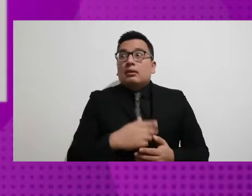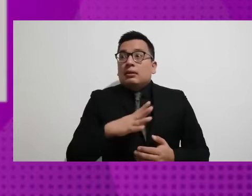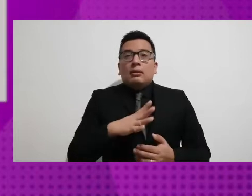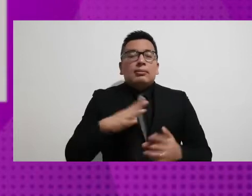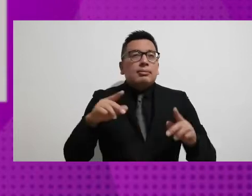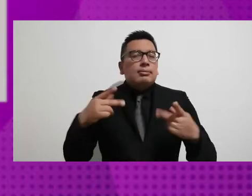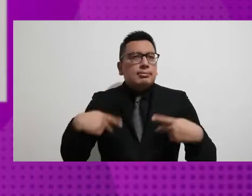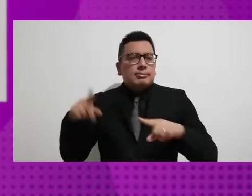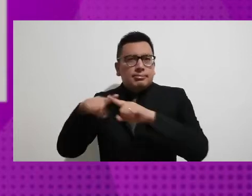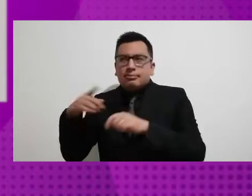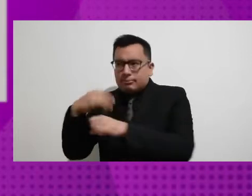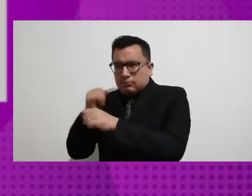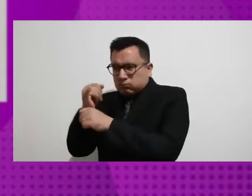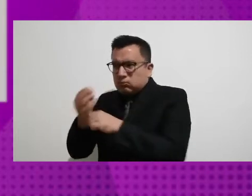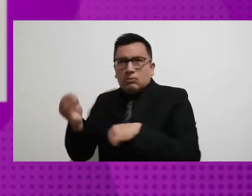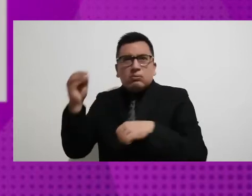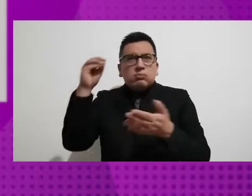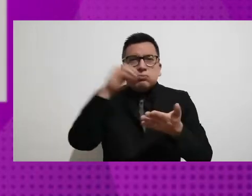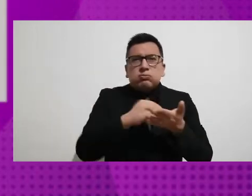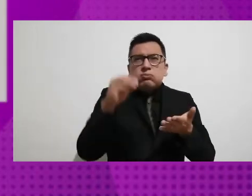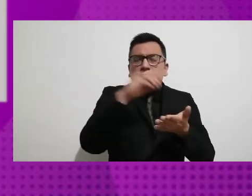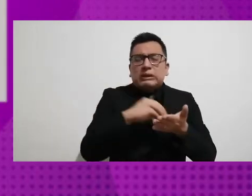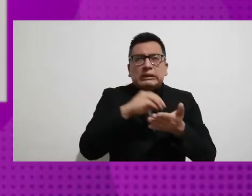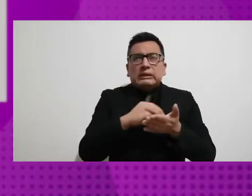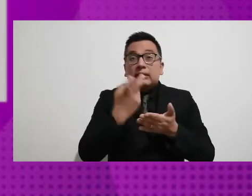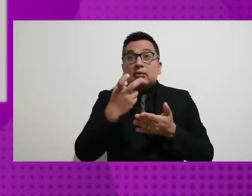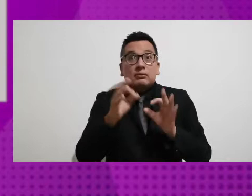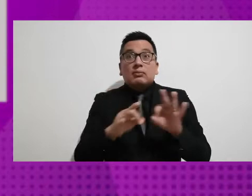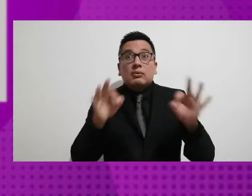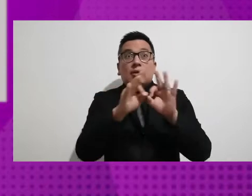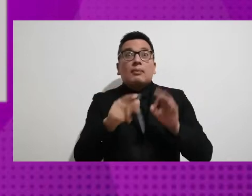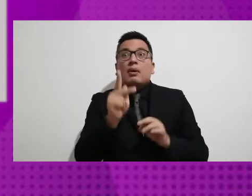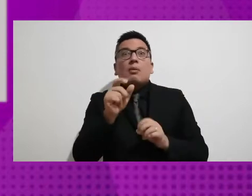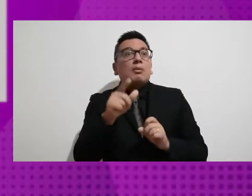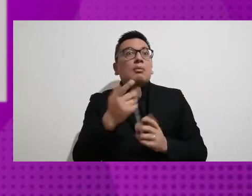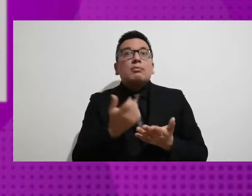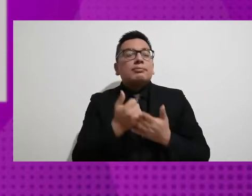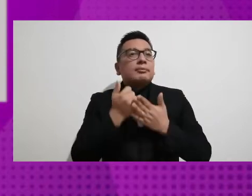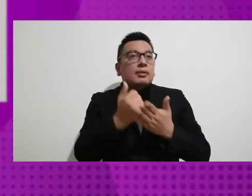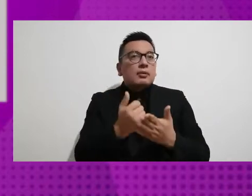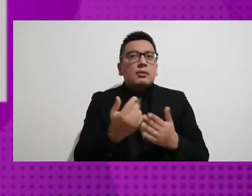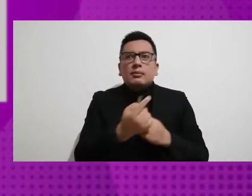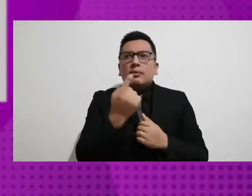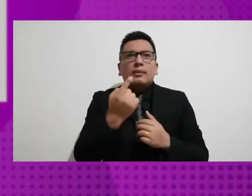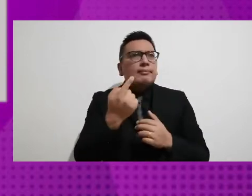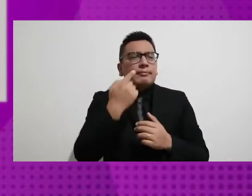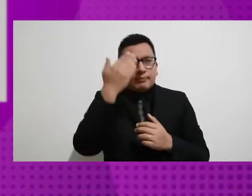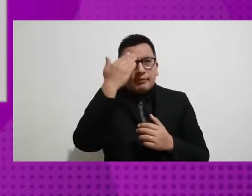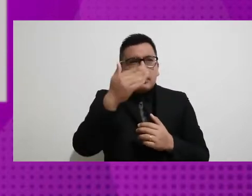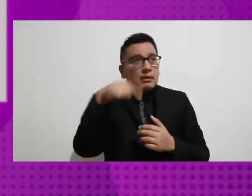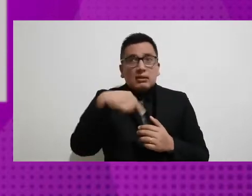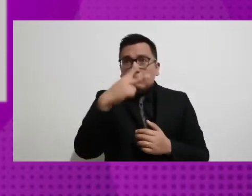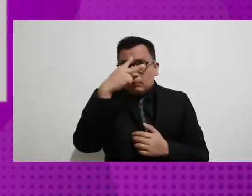aportes académicos muy importantes, es muy oportuno, porque precisamente en estos días, en